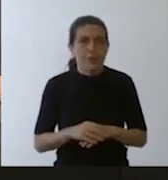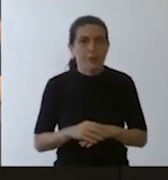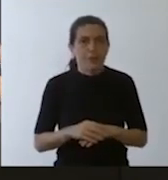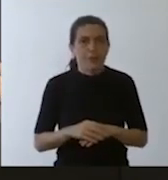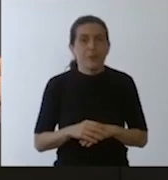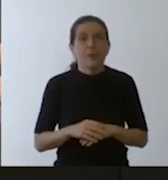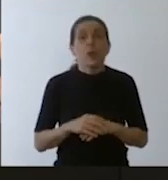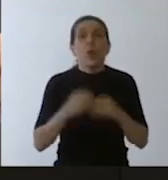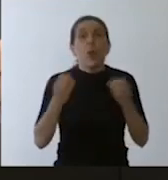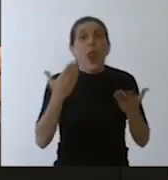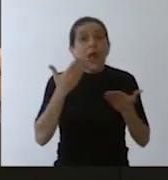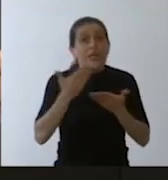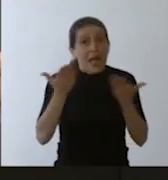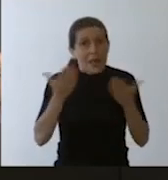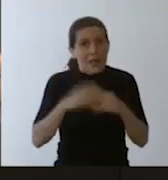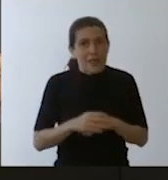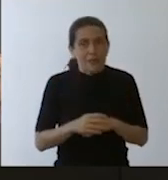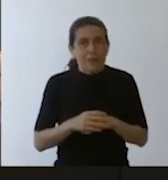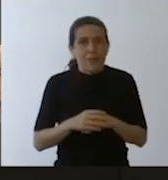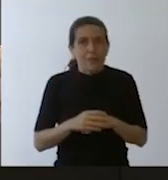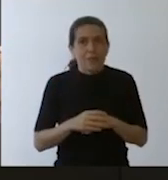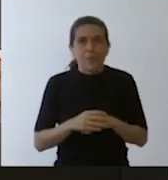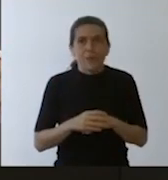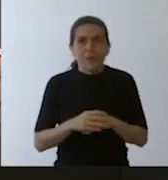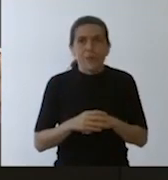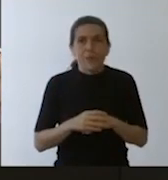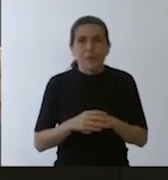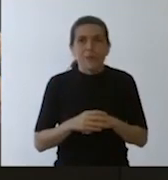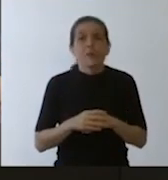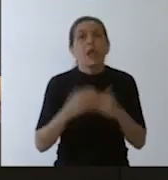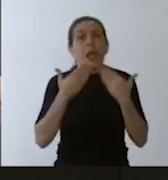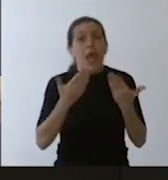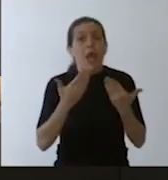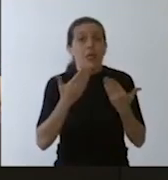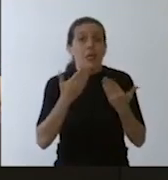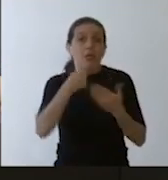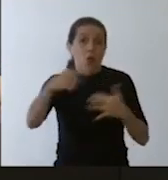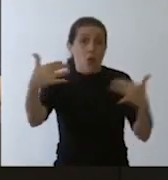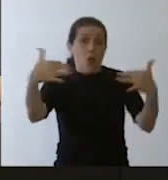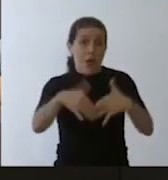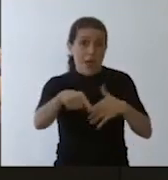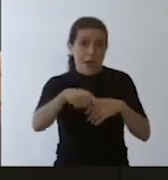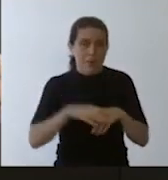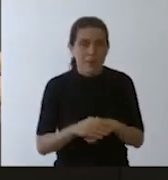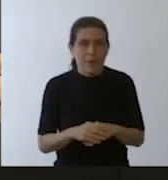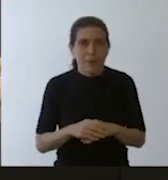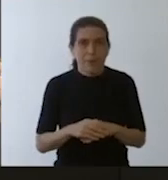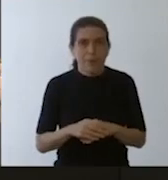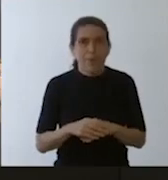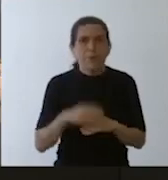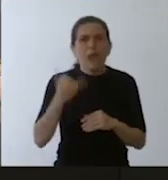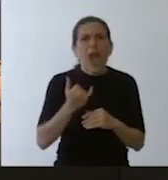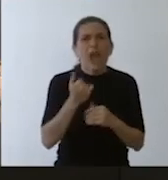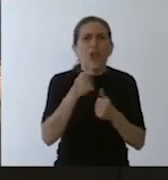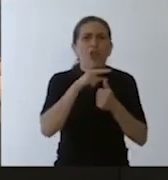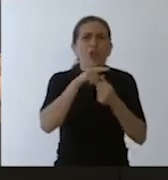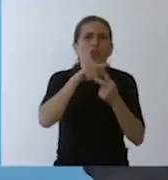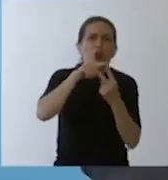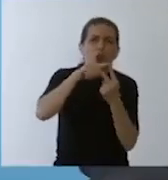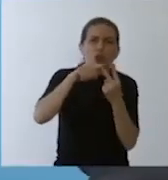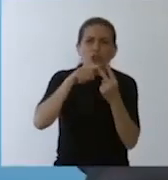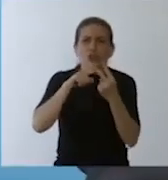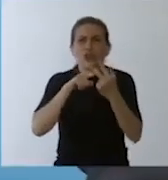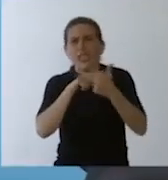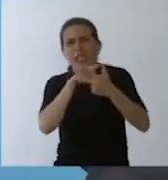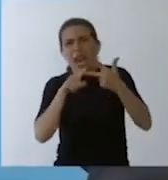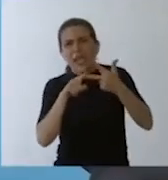Bueno, buenas tardes. Realmente, gracias por venir. Hay 2 o 3 datos que son